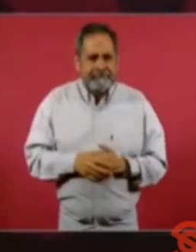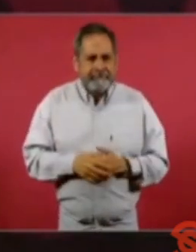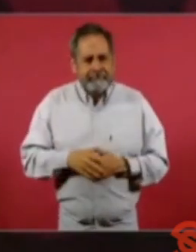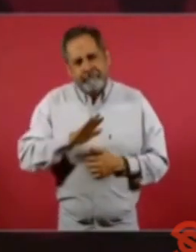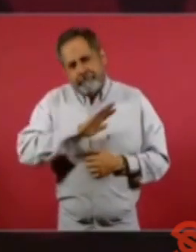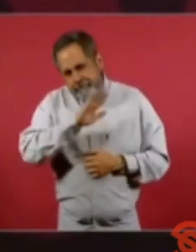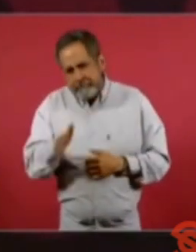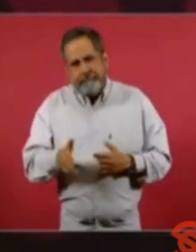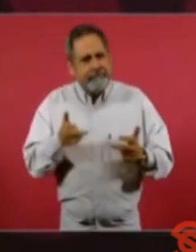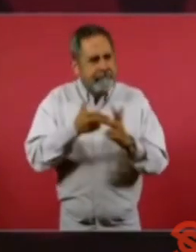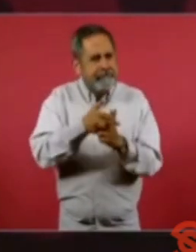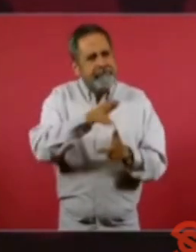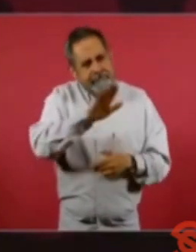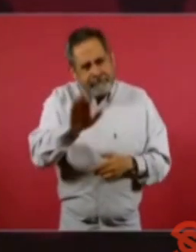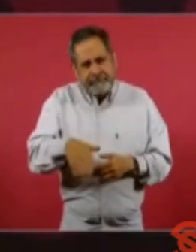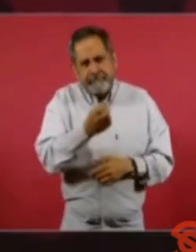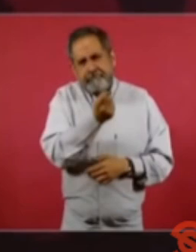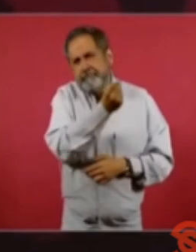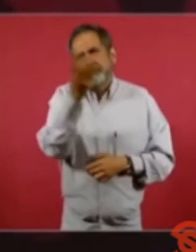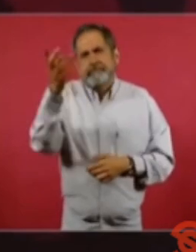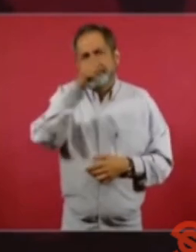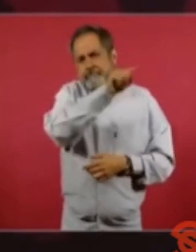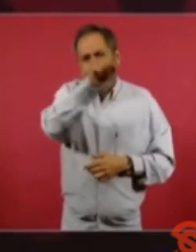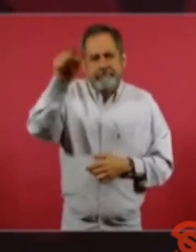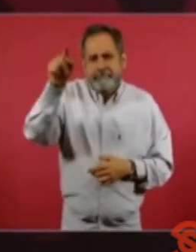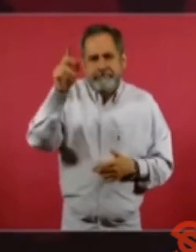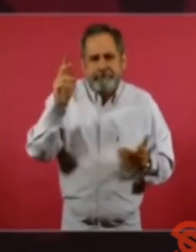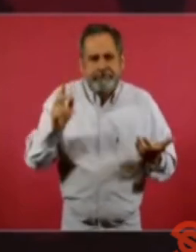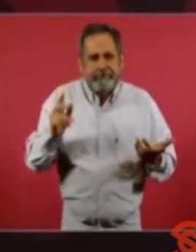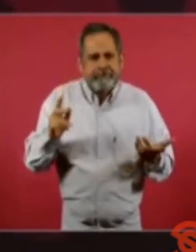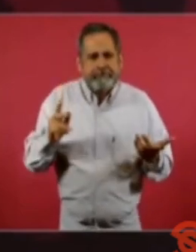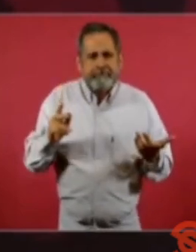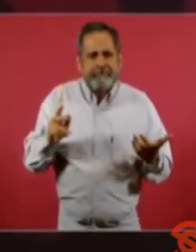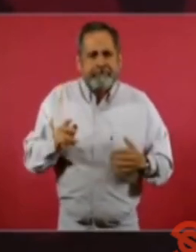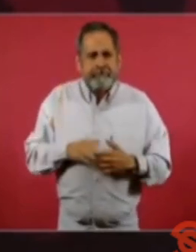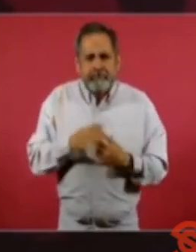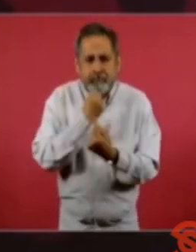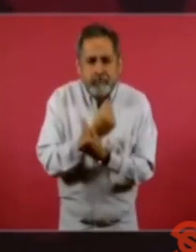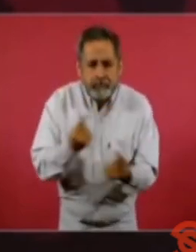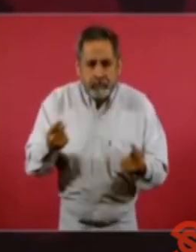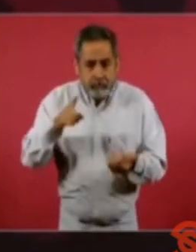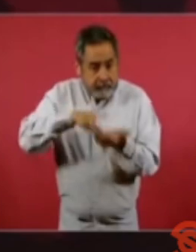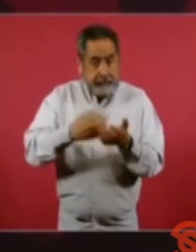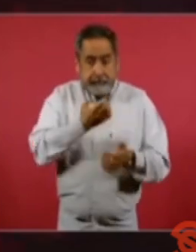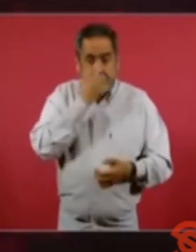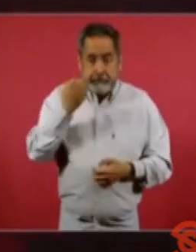muerte, el fallecimiento de niños en una escuela,